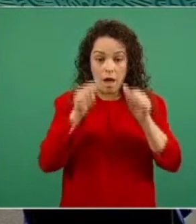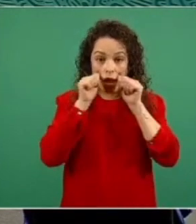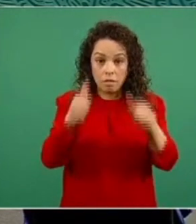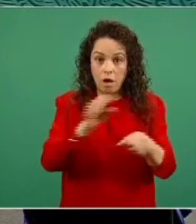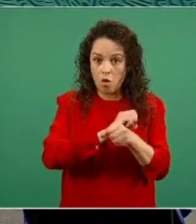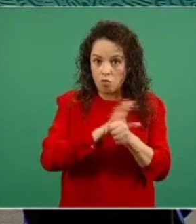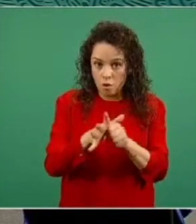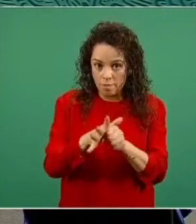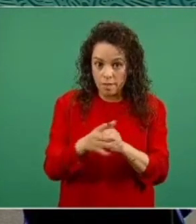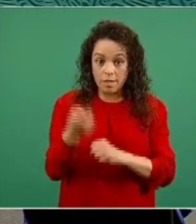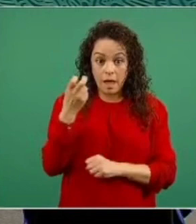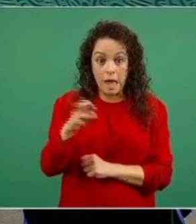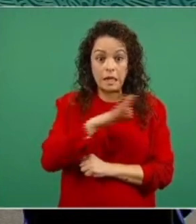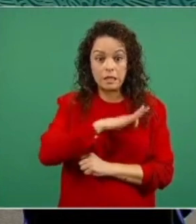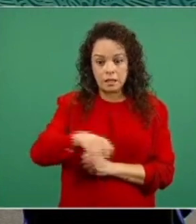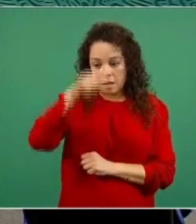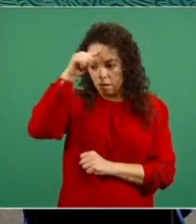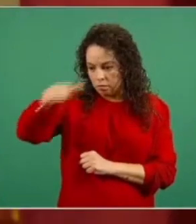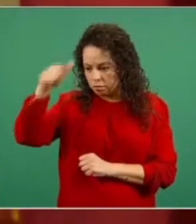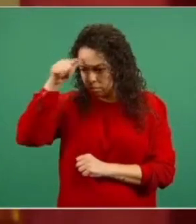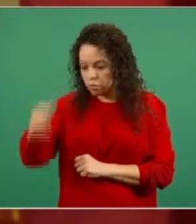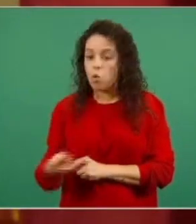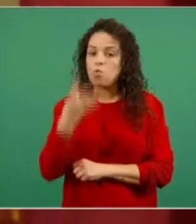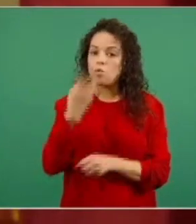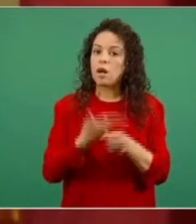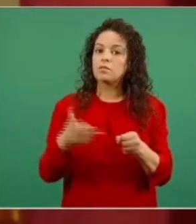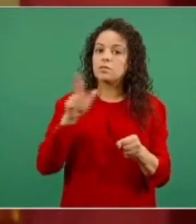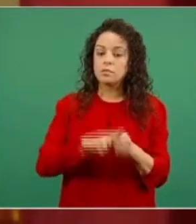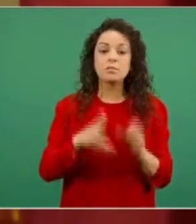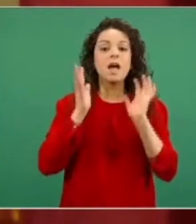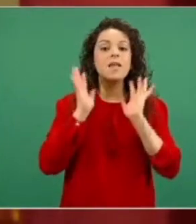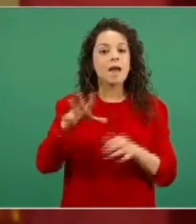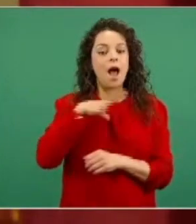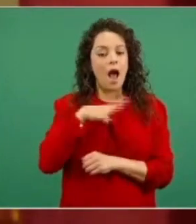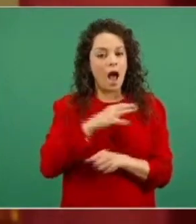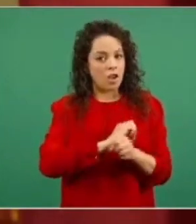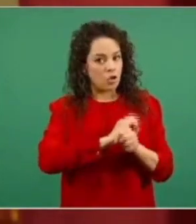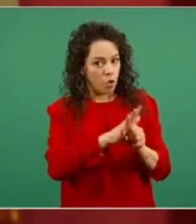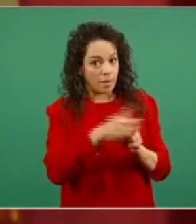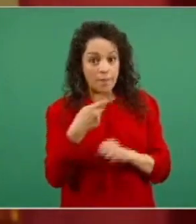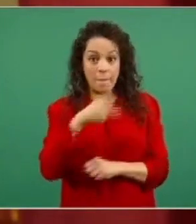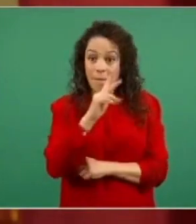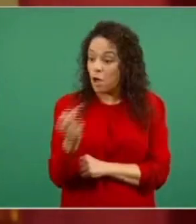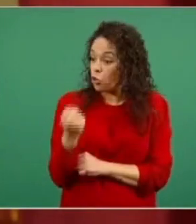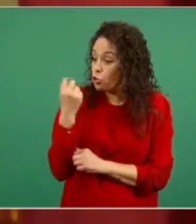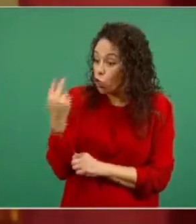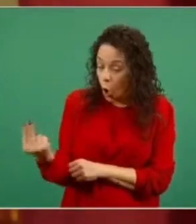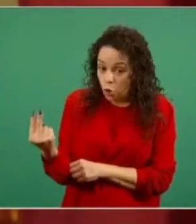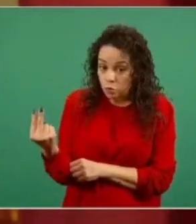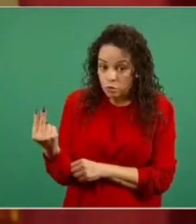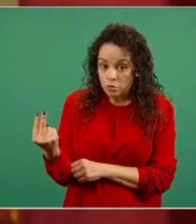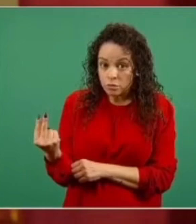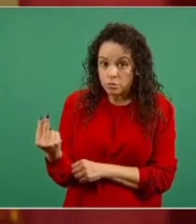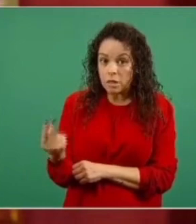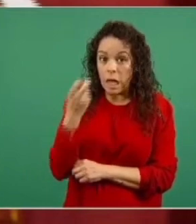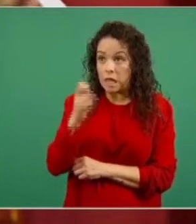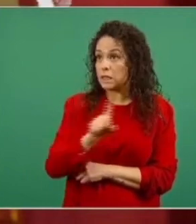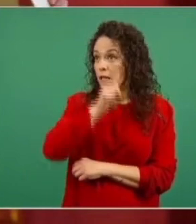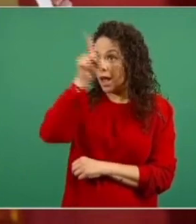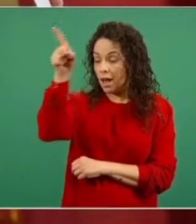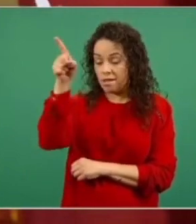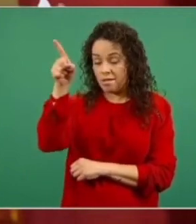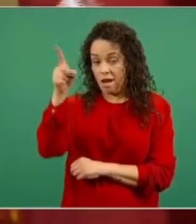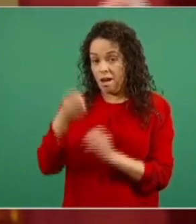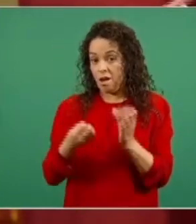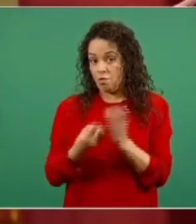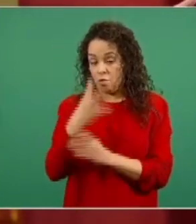será observado en 4 hospitales de los que ya tienen COVID, pero 2 hospitales, que eso no había ocurrido allá en Nuevo León, se